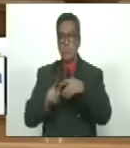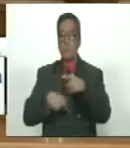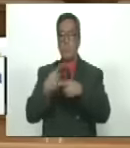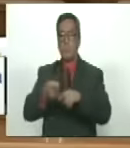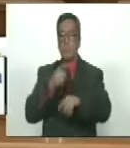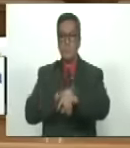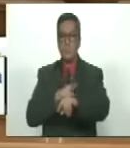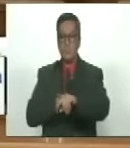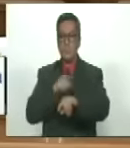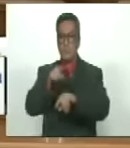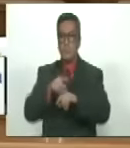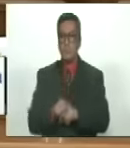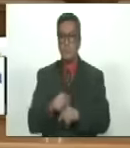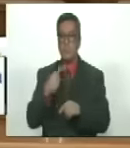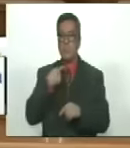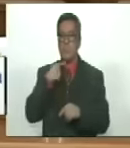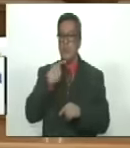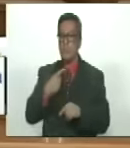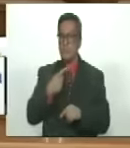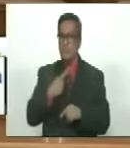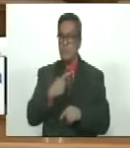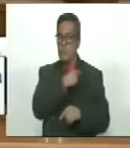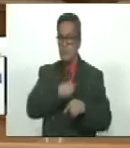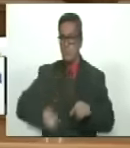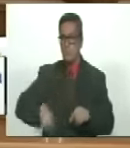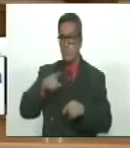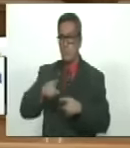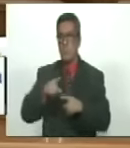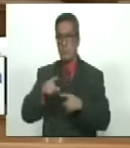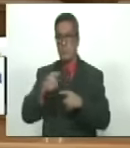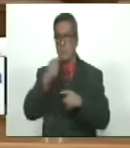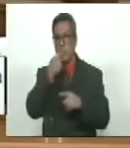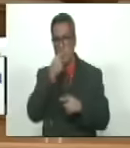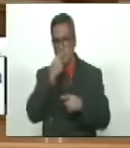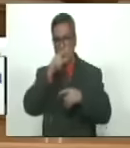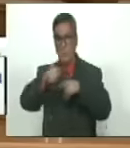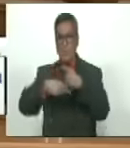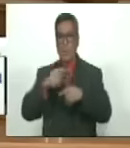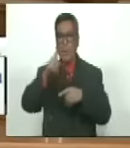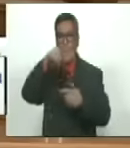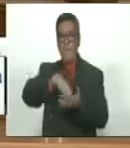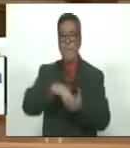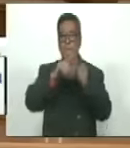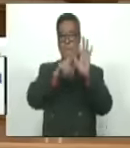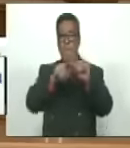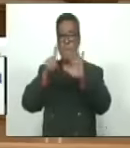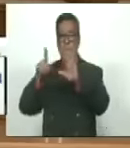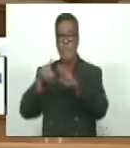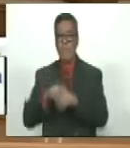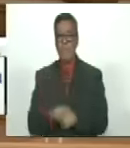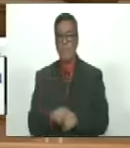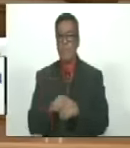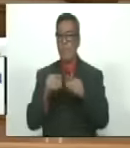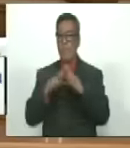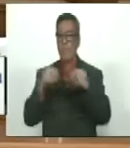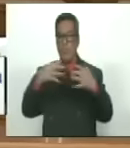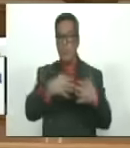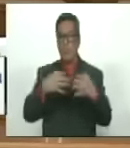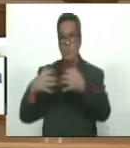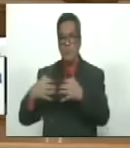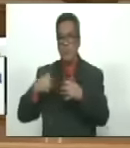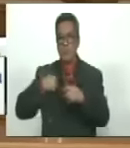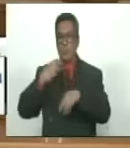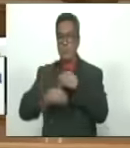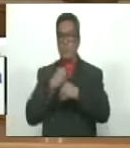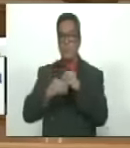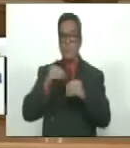un momento, dibuja el presidente, entre el laudo arbitral y 1966. Toda la batalla que dio la